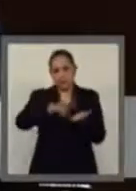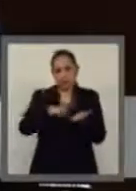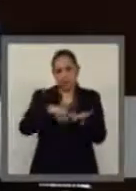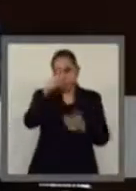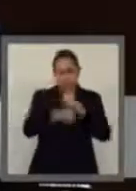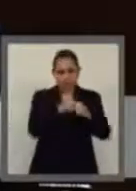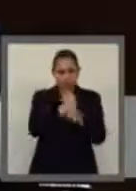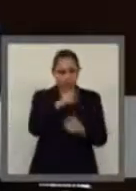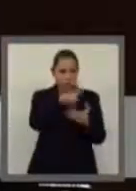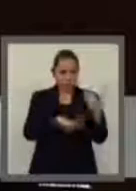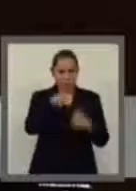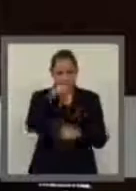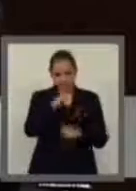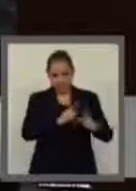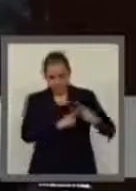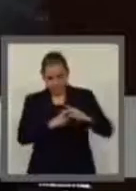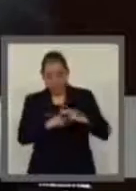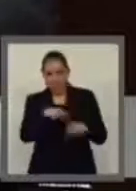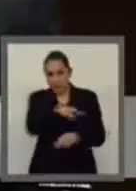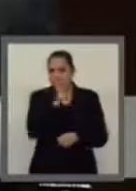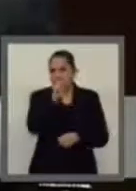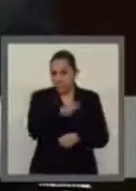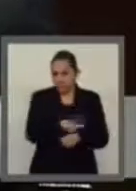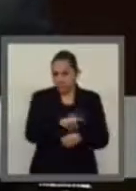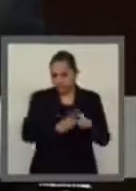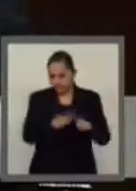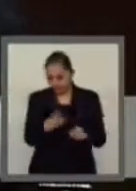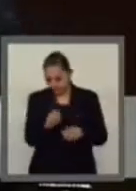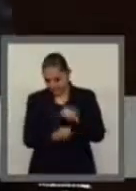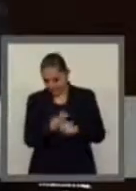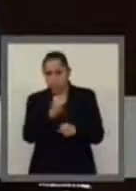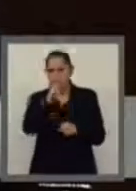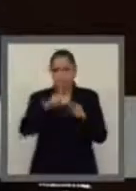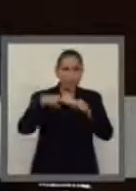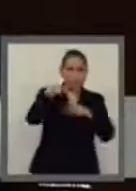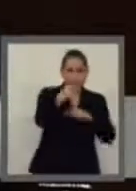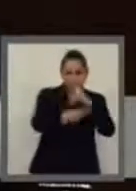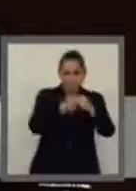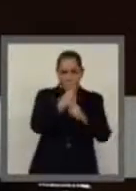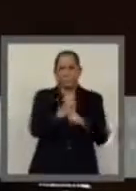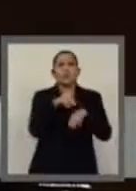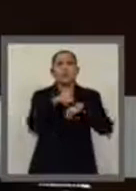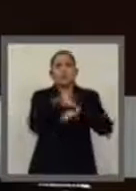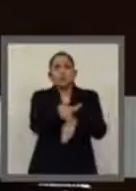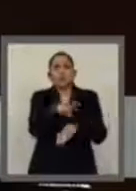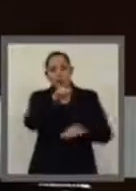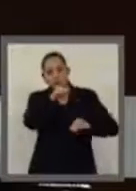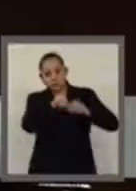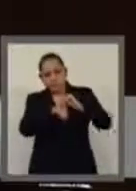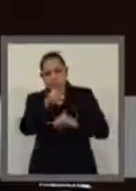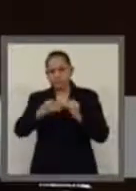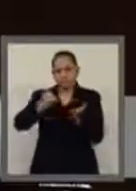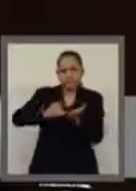y por qué no se incluyó este dato en el presupuesto este año de gastos fiscales 2017, lo referente a las facilidades de junio a esta soberanía